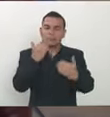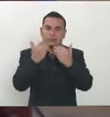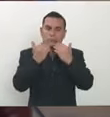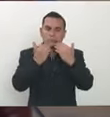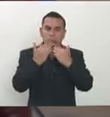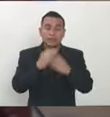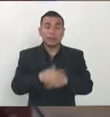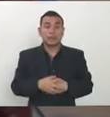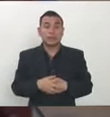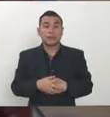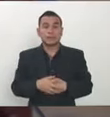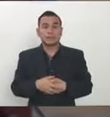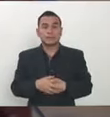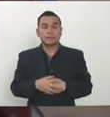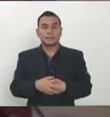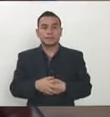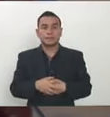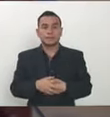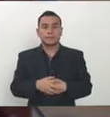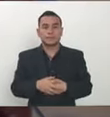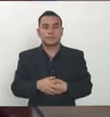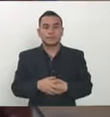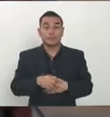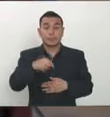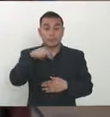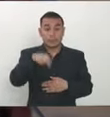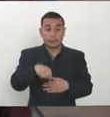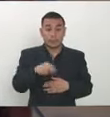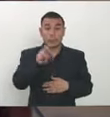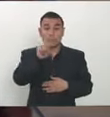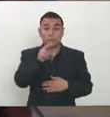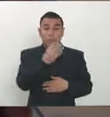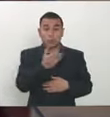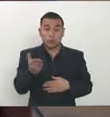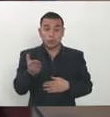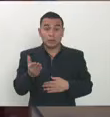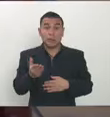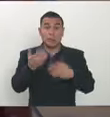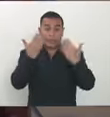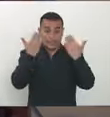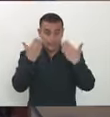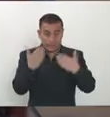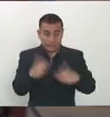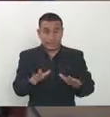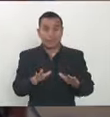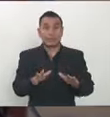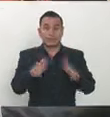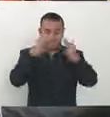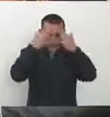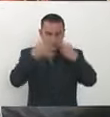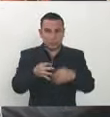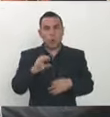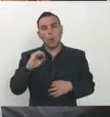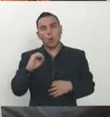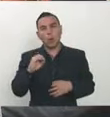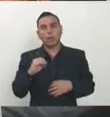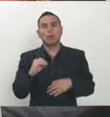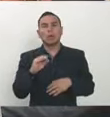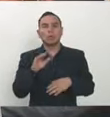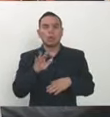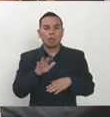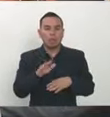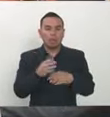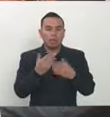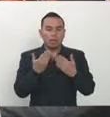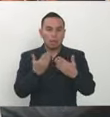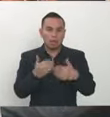la persona de la Organización Mundial de la Salud, aquí hay dos cosas, o toman las decisiones rápidas o las toman lento. El que la tome rápida va a tener una ventaja,